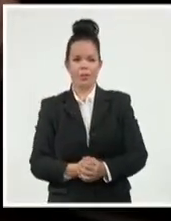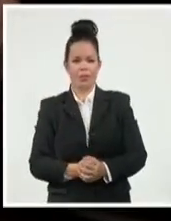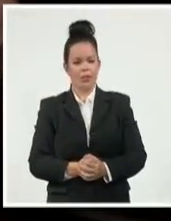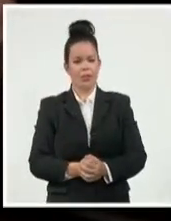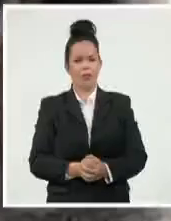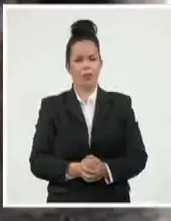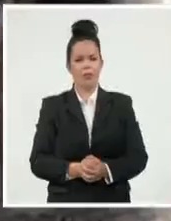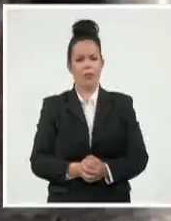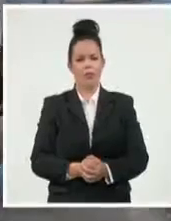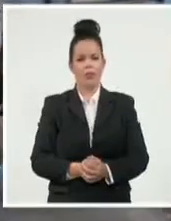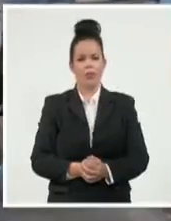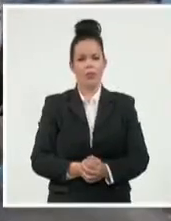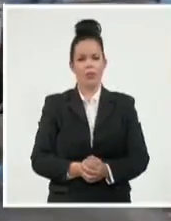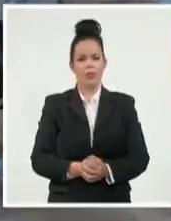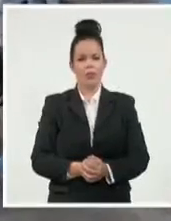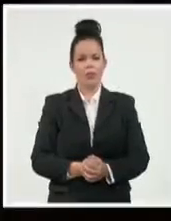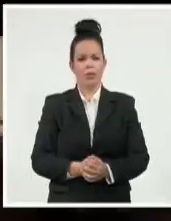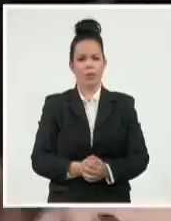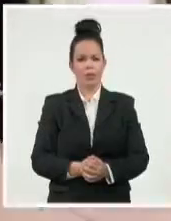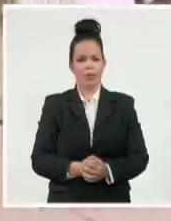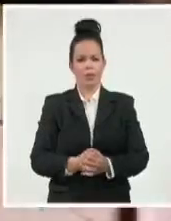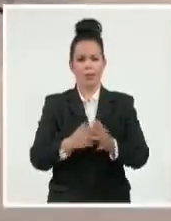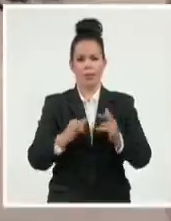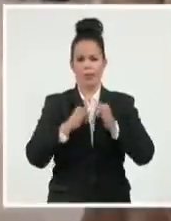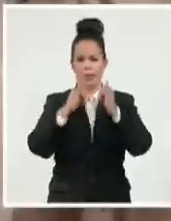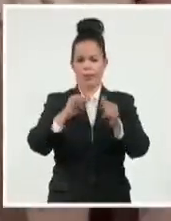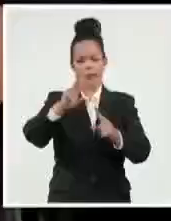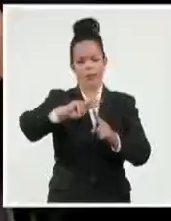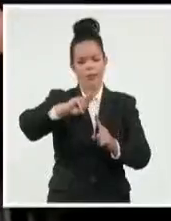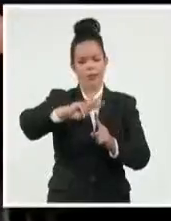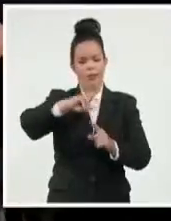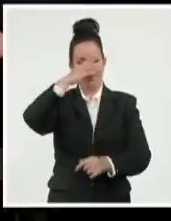4. Julio Acanda, Sistema Informativo de la Televisión Cubana.